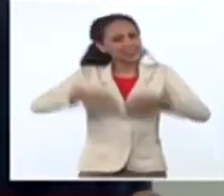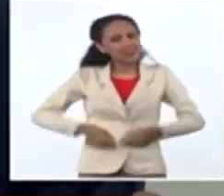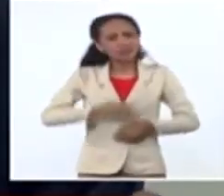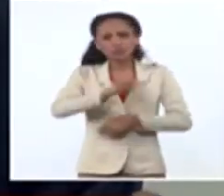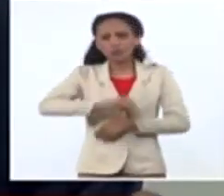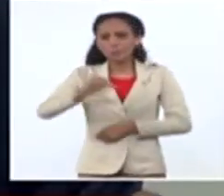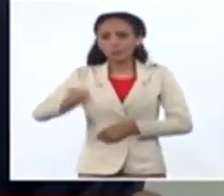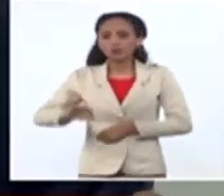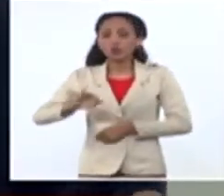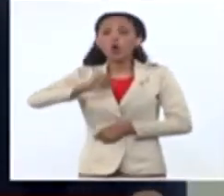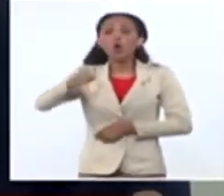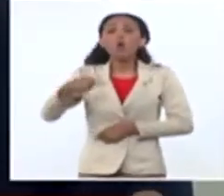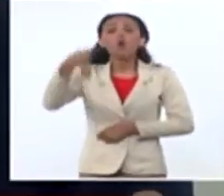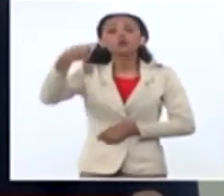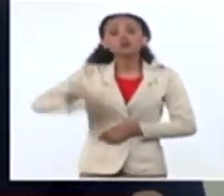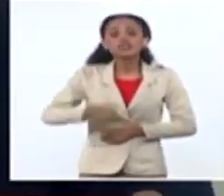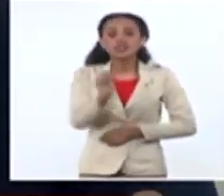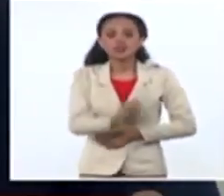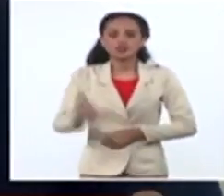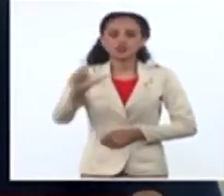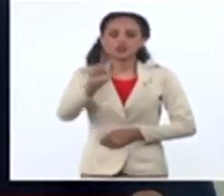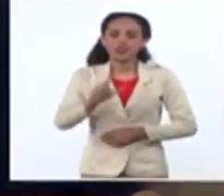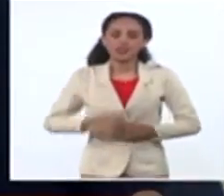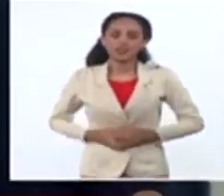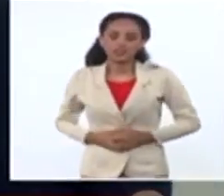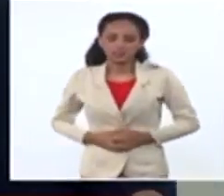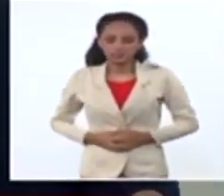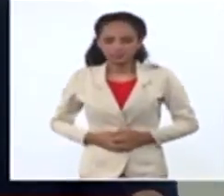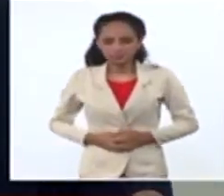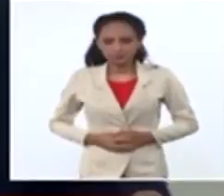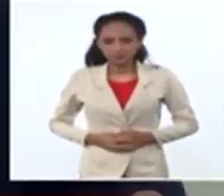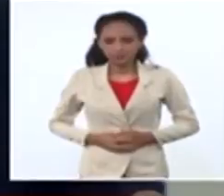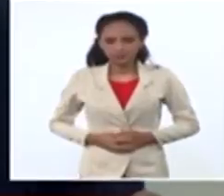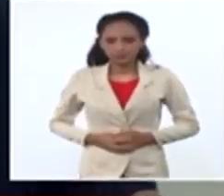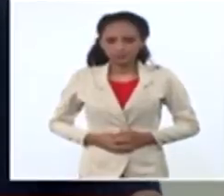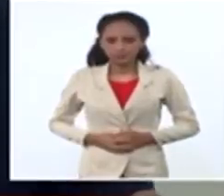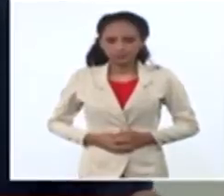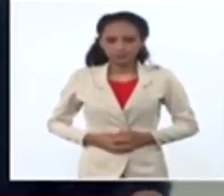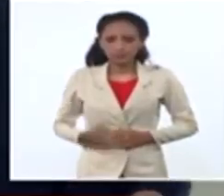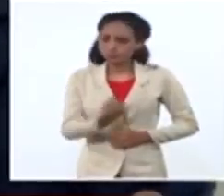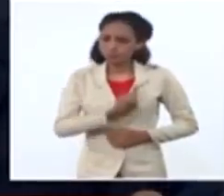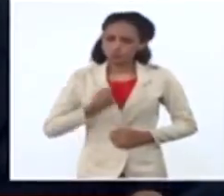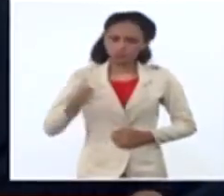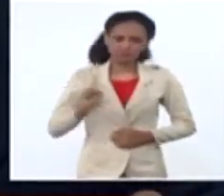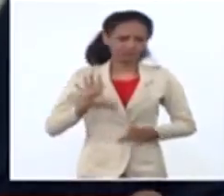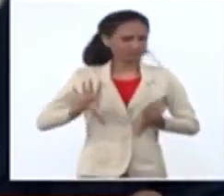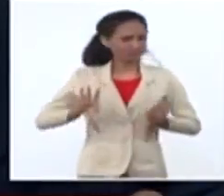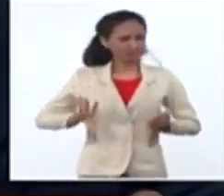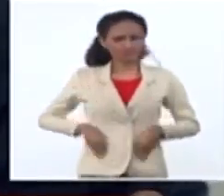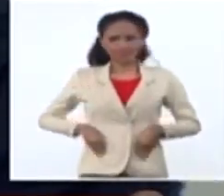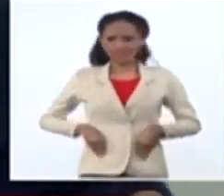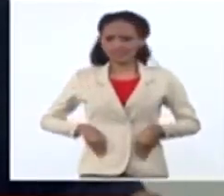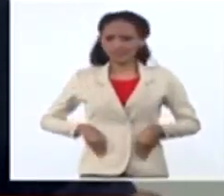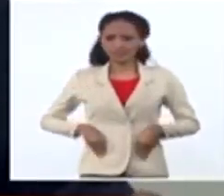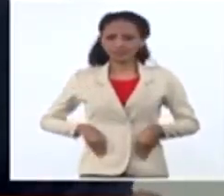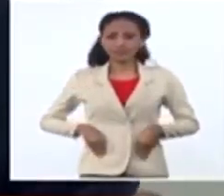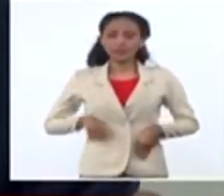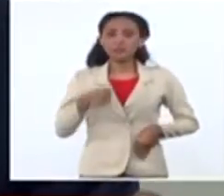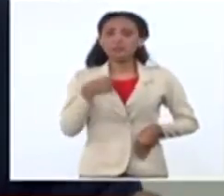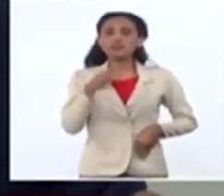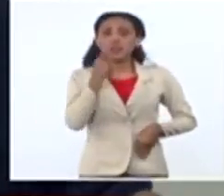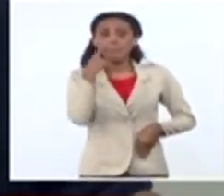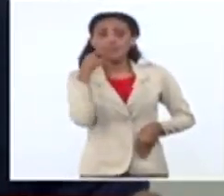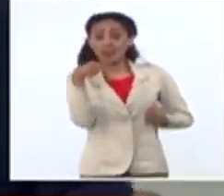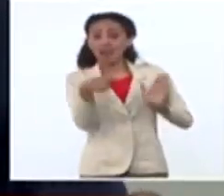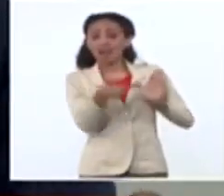justicia social. No permitiremos, obviamente, que se invoque la Constitución